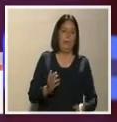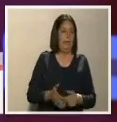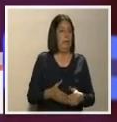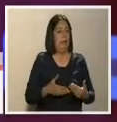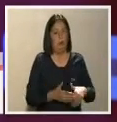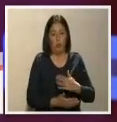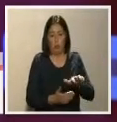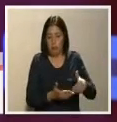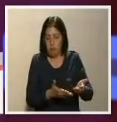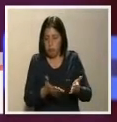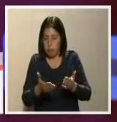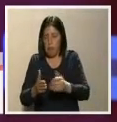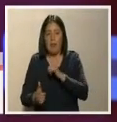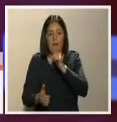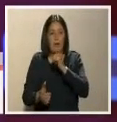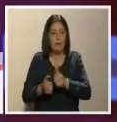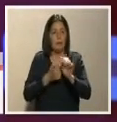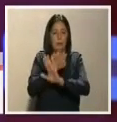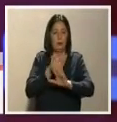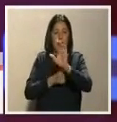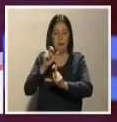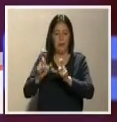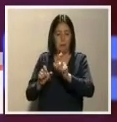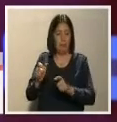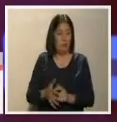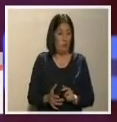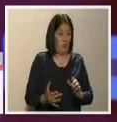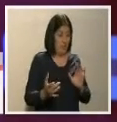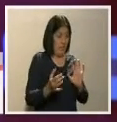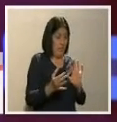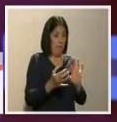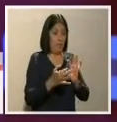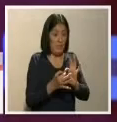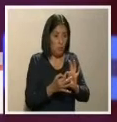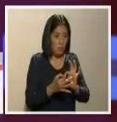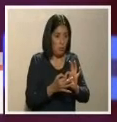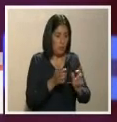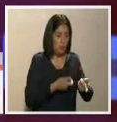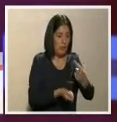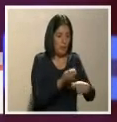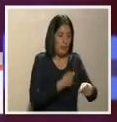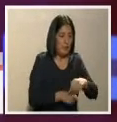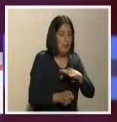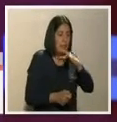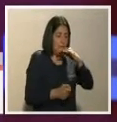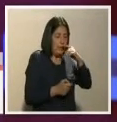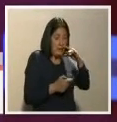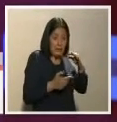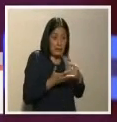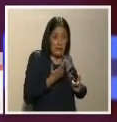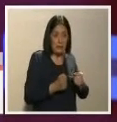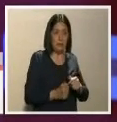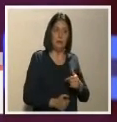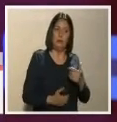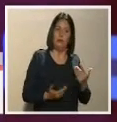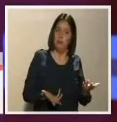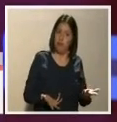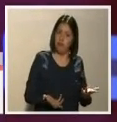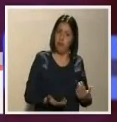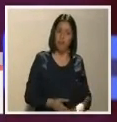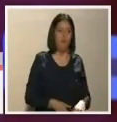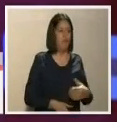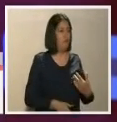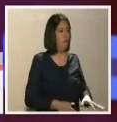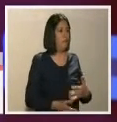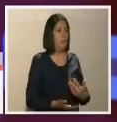inseguridad ciudadana. La conexión con el narcotráfico es demasiado evidente en la sociedad